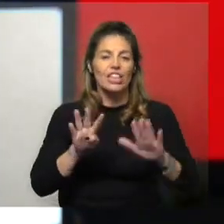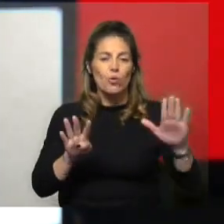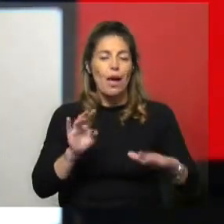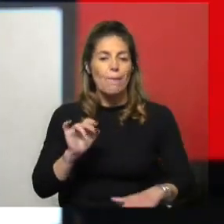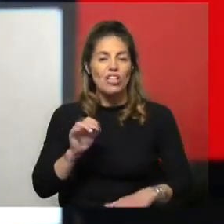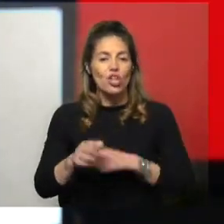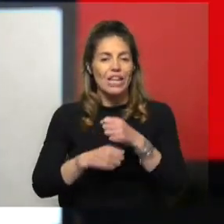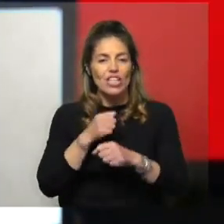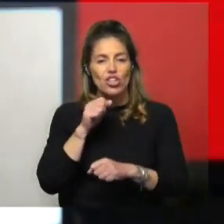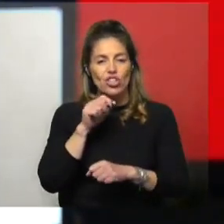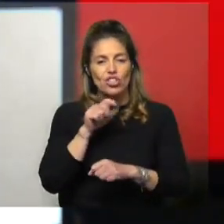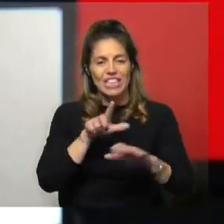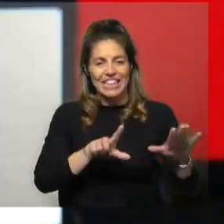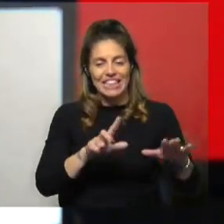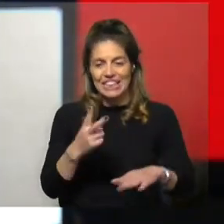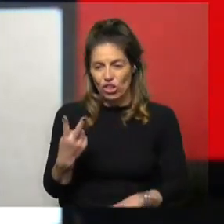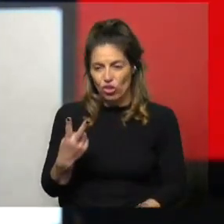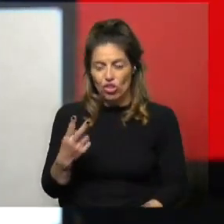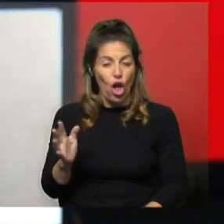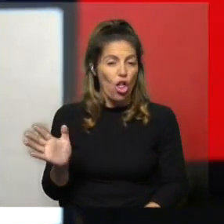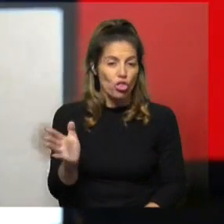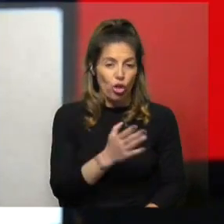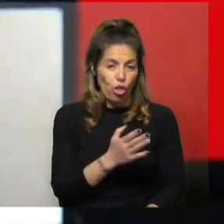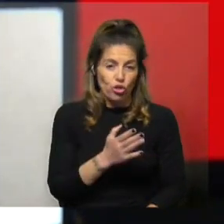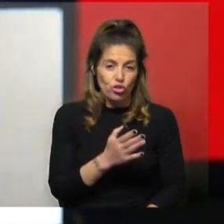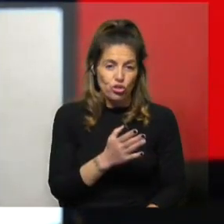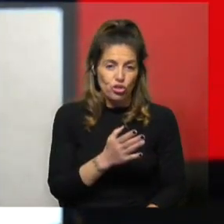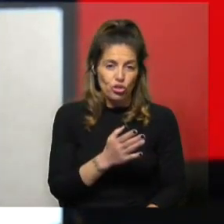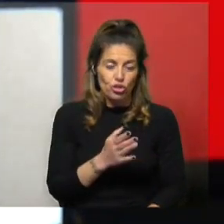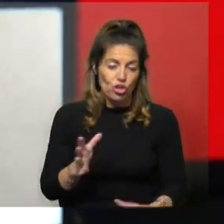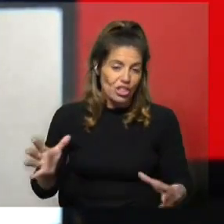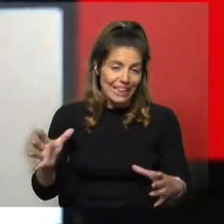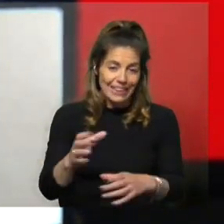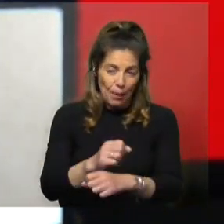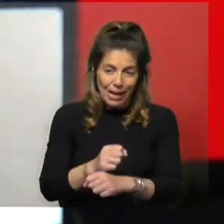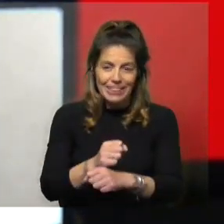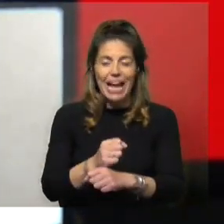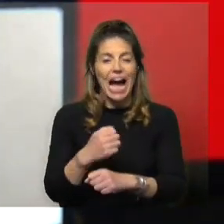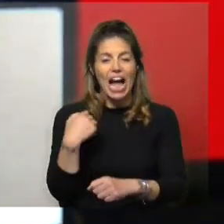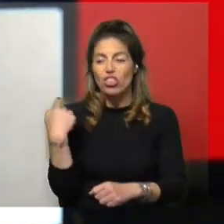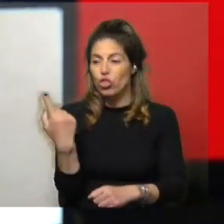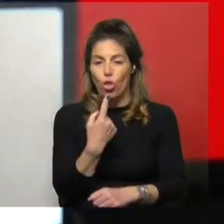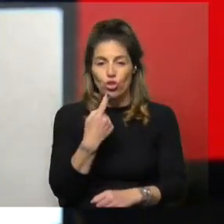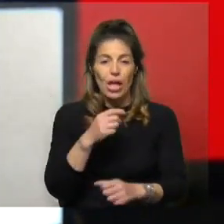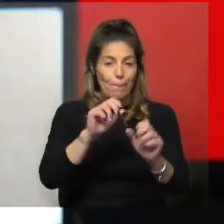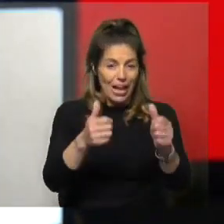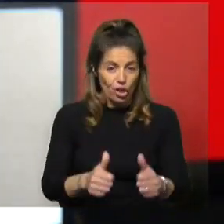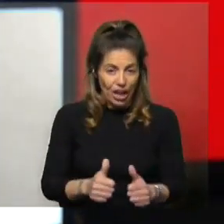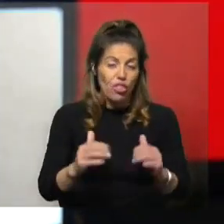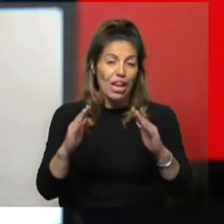72 cuando caemos todos en realidad Porque la edada nos nos atrapa a todos en el Maldonado en la casa de una tía